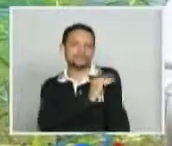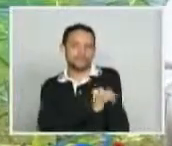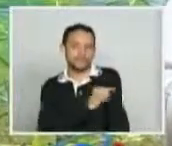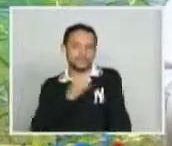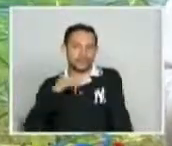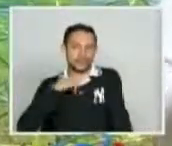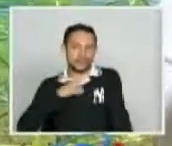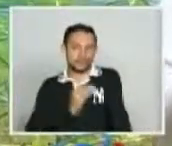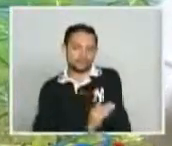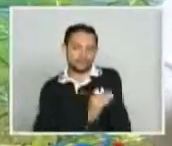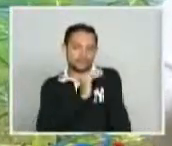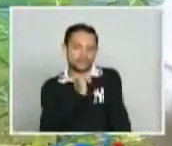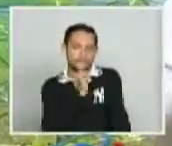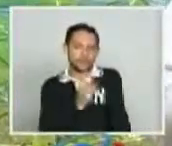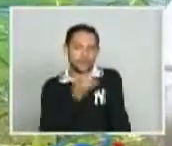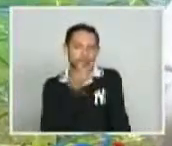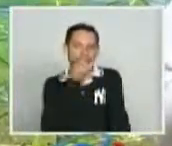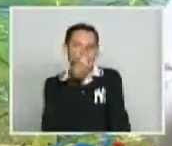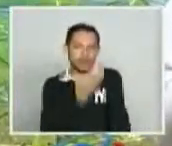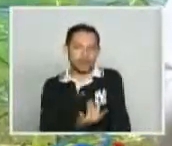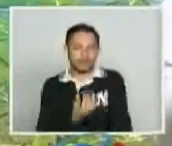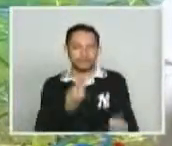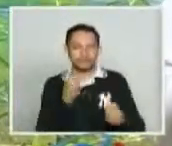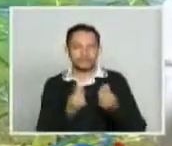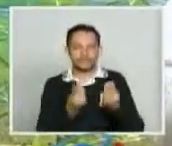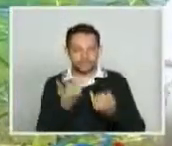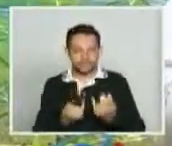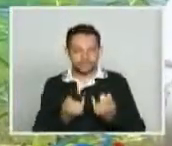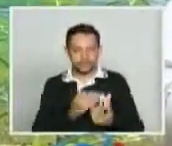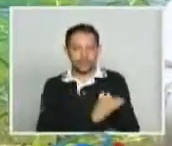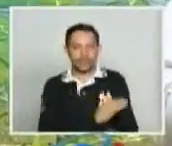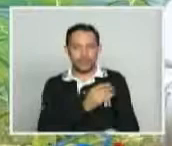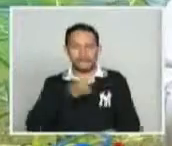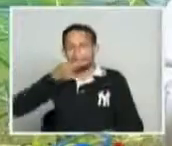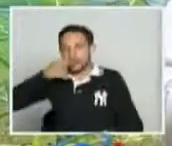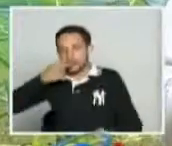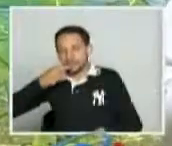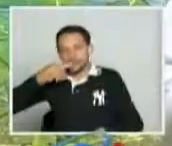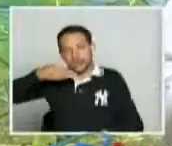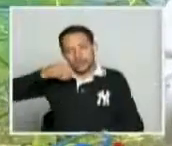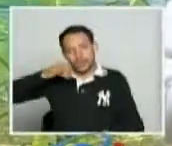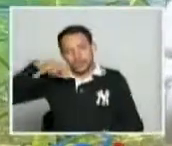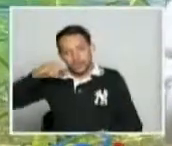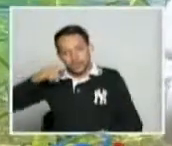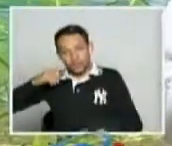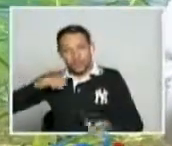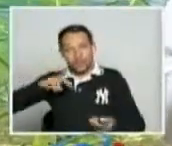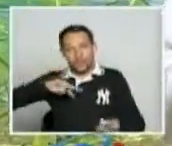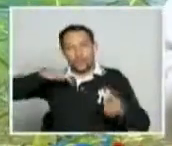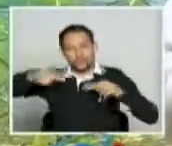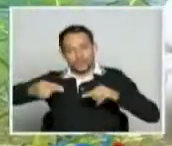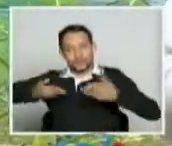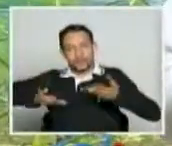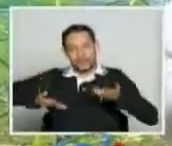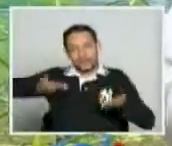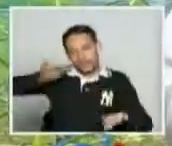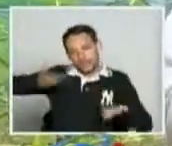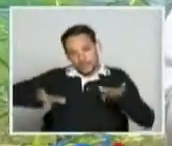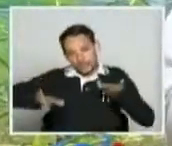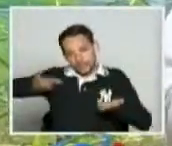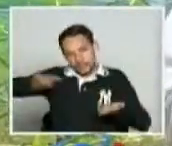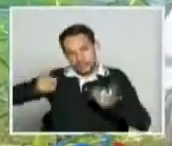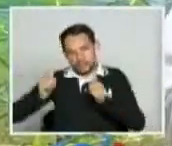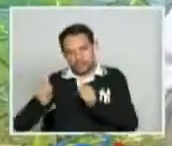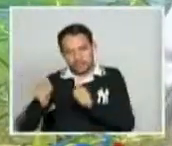alterada la tiroides. Tomó los medicamentos para tiroides y la hipertensión mejoró. Miren un ejemplo en un médico